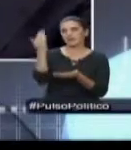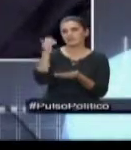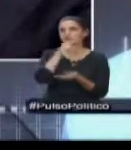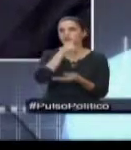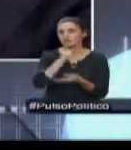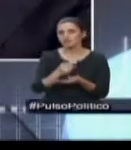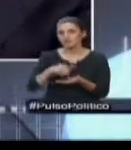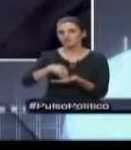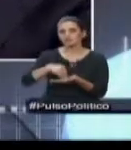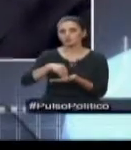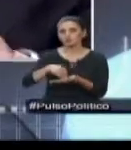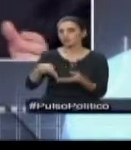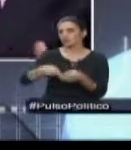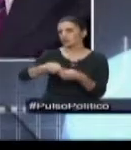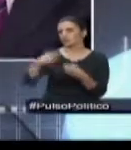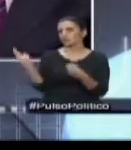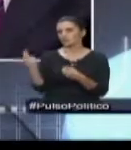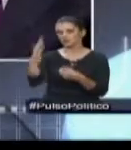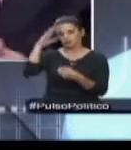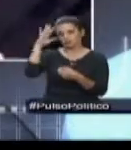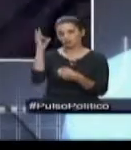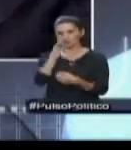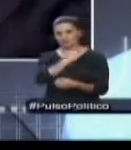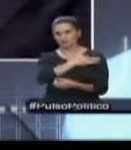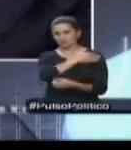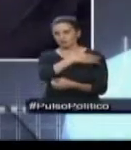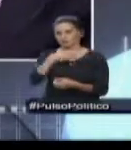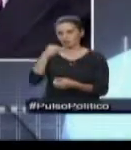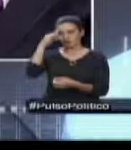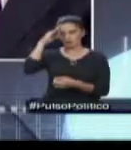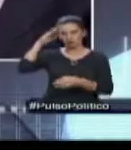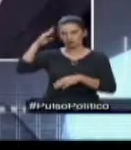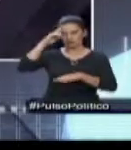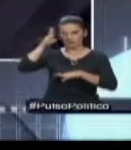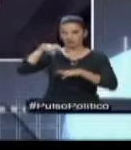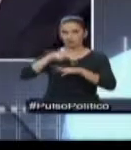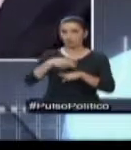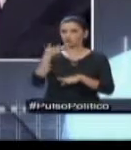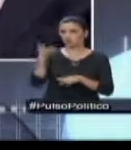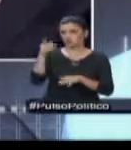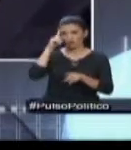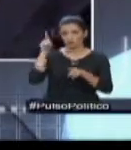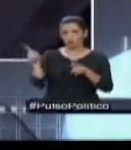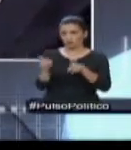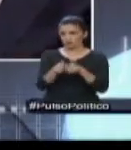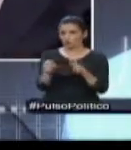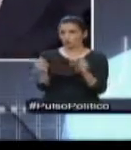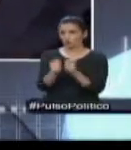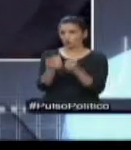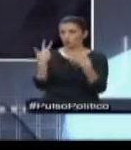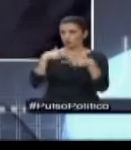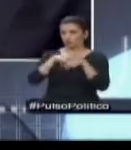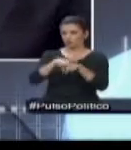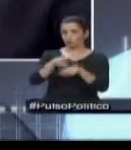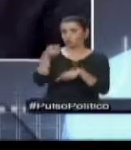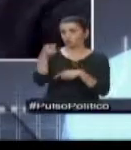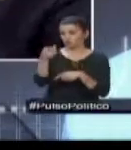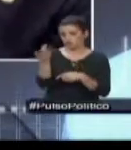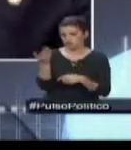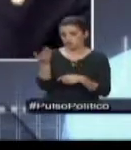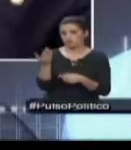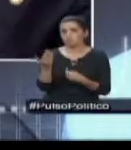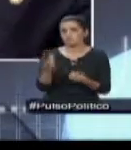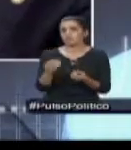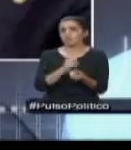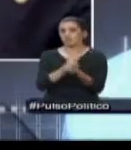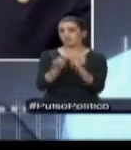miembros retirados de las fuerzas armadas y de la policía nacional usted está de acuerdo con la inclusión de esa enmienda